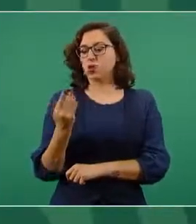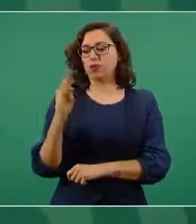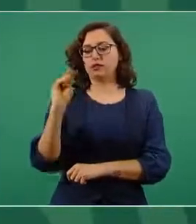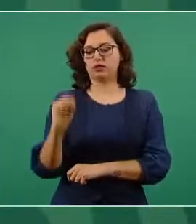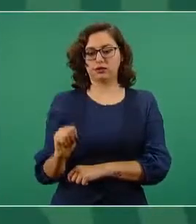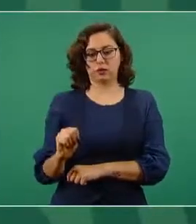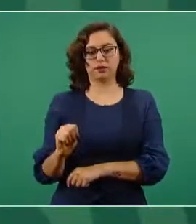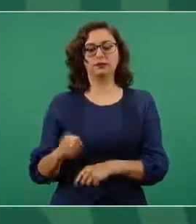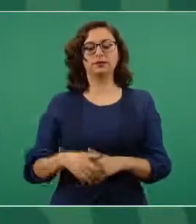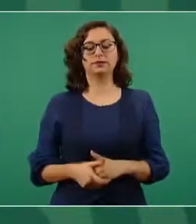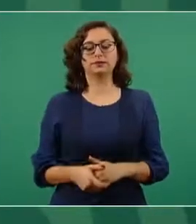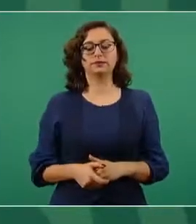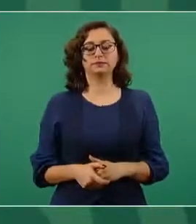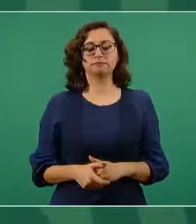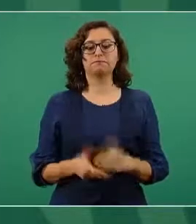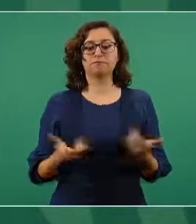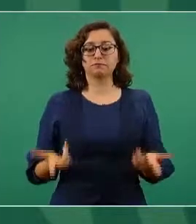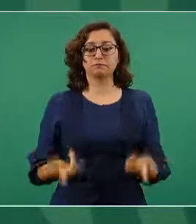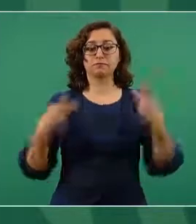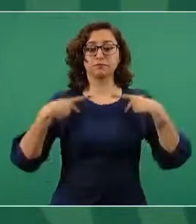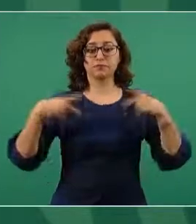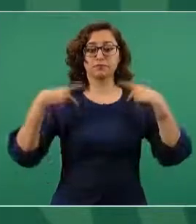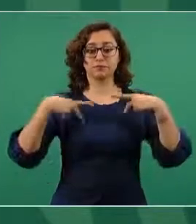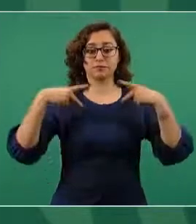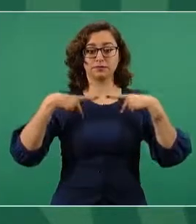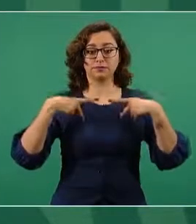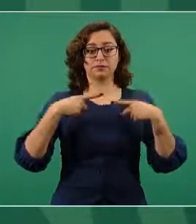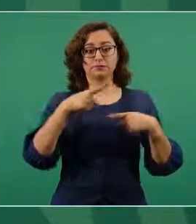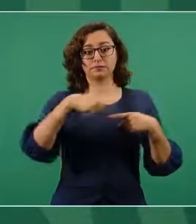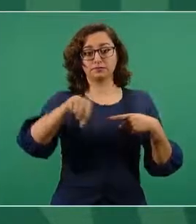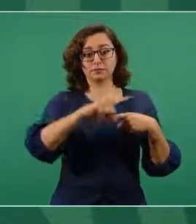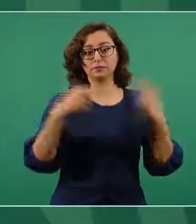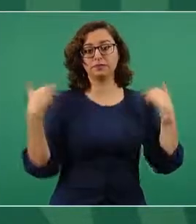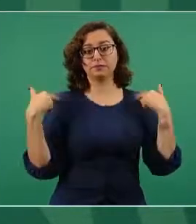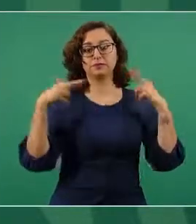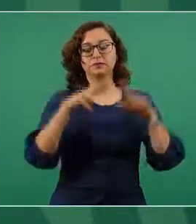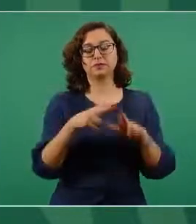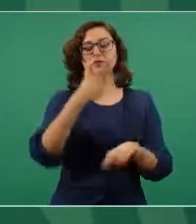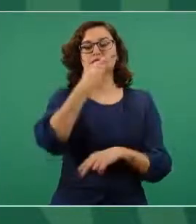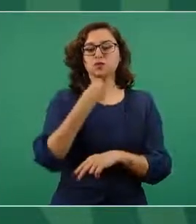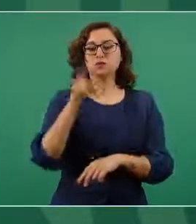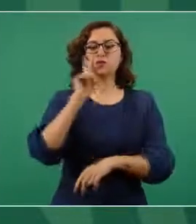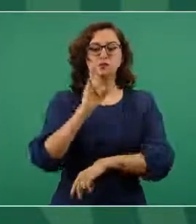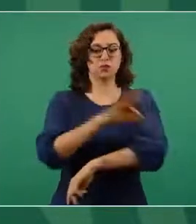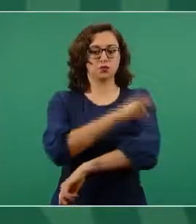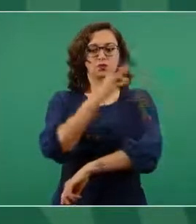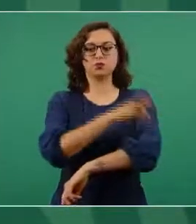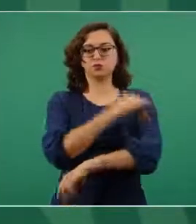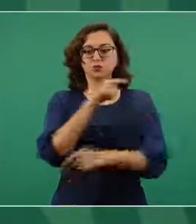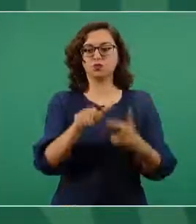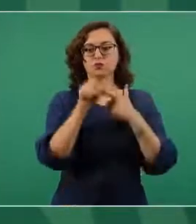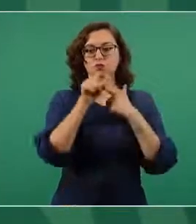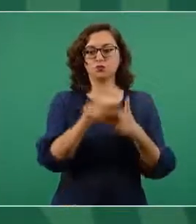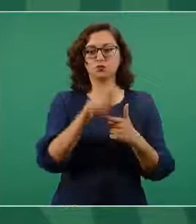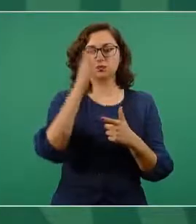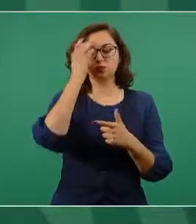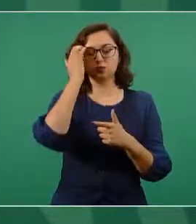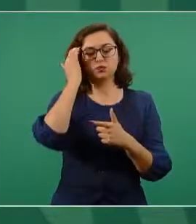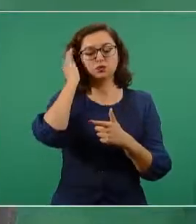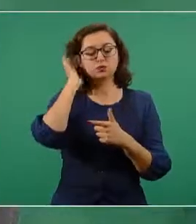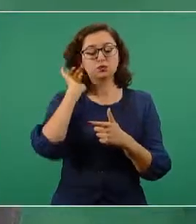se sigue vacunando a maestras, a maestros, va de acuerdo al